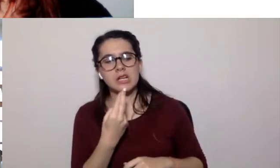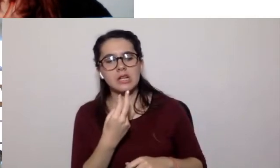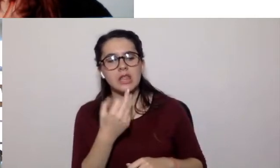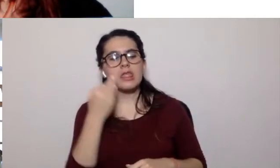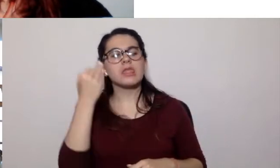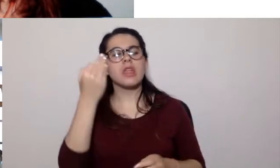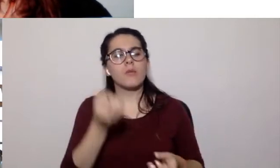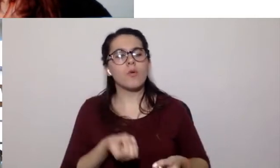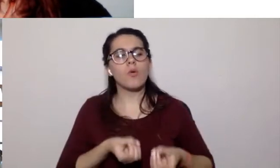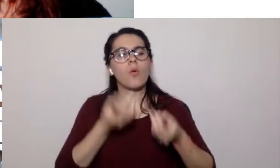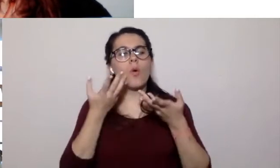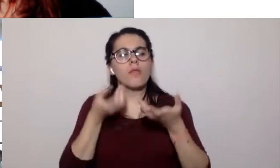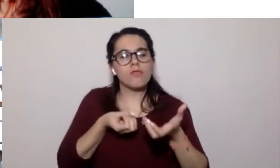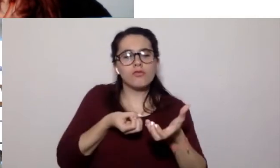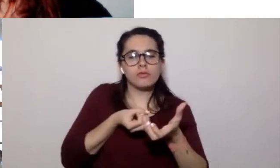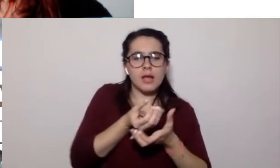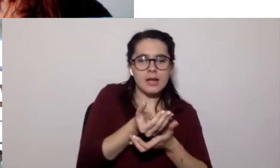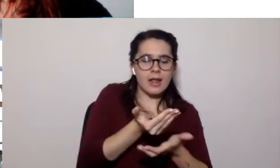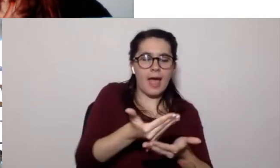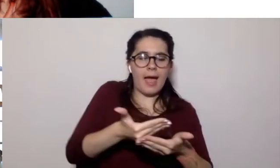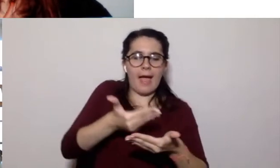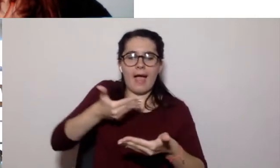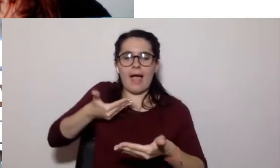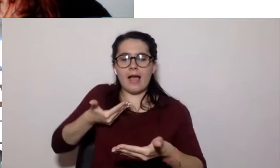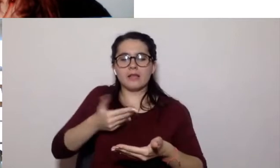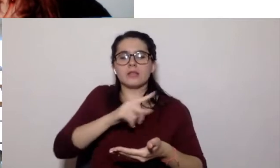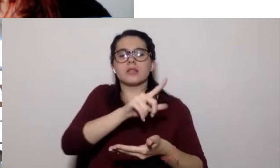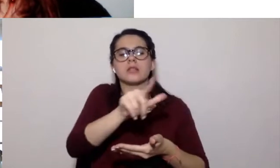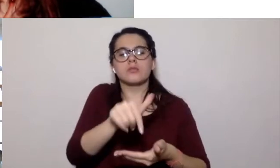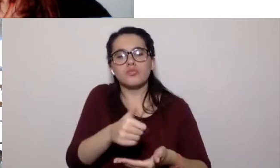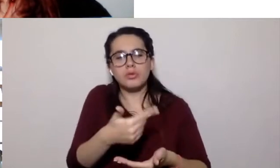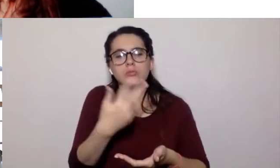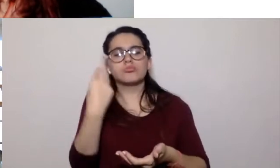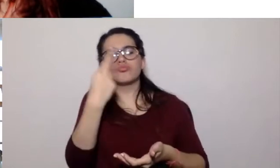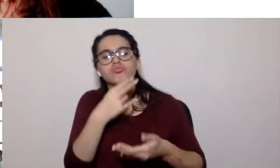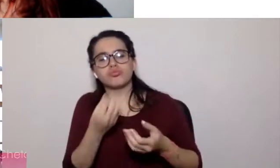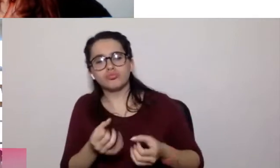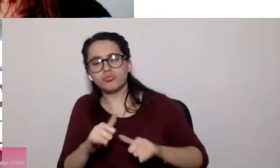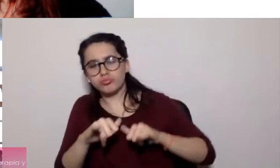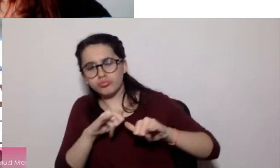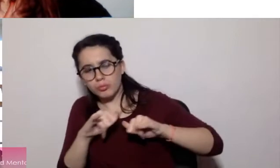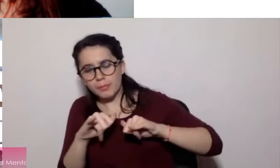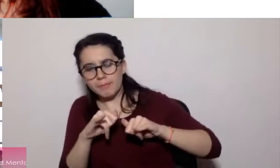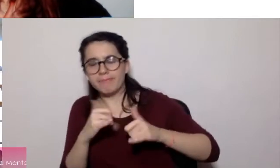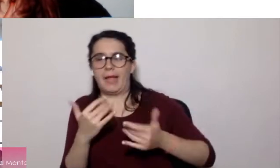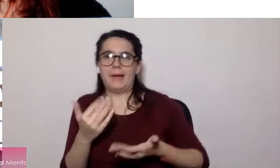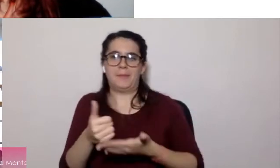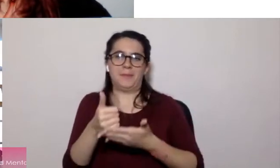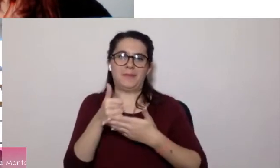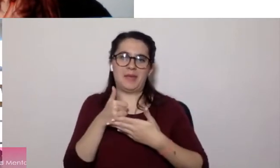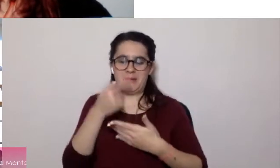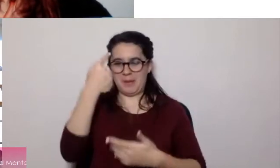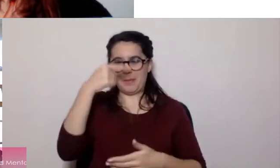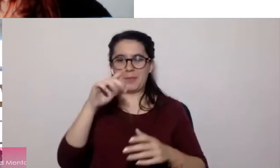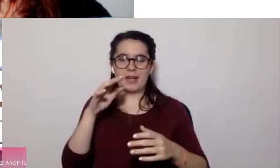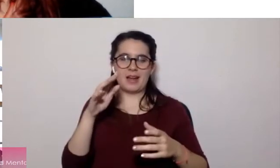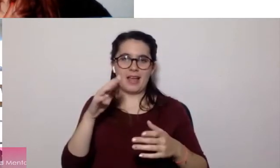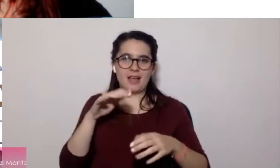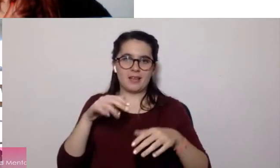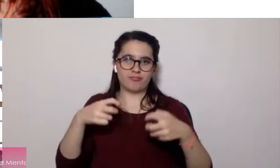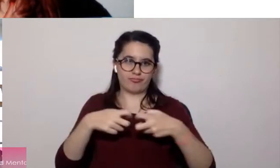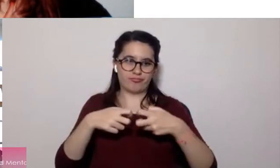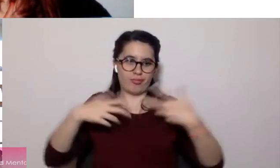más temprano, ¿no? Eso sí está dentro de mi control. Eso ayuda a que reduzca yo la ansiedad,